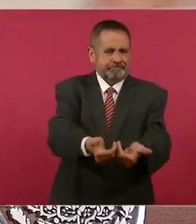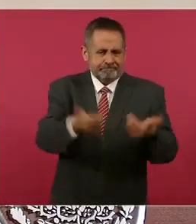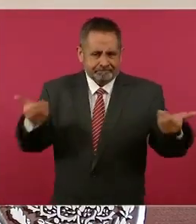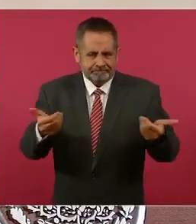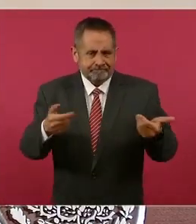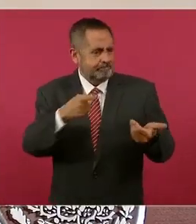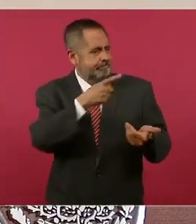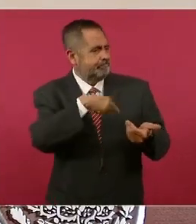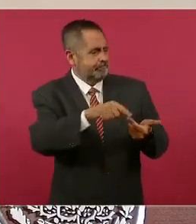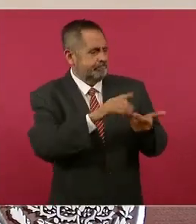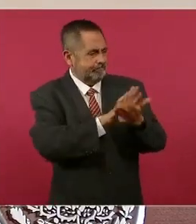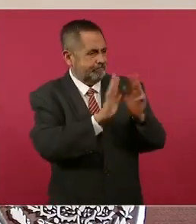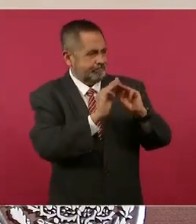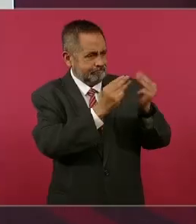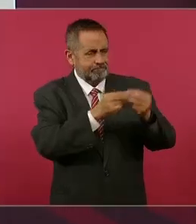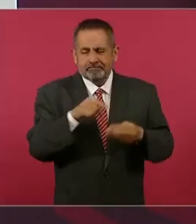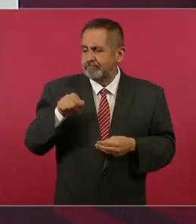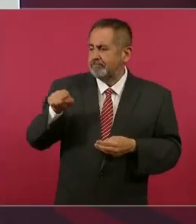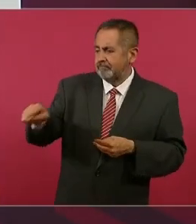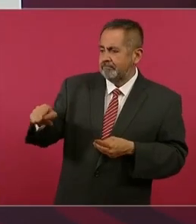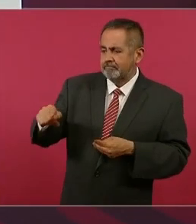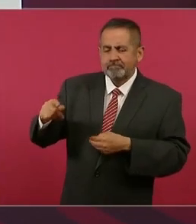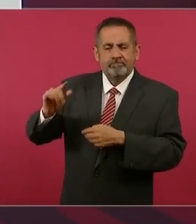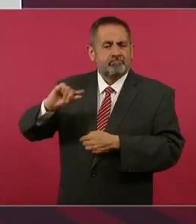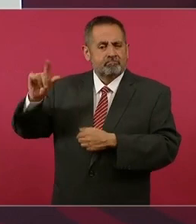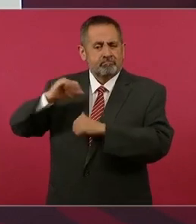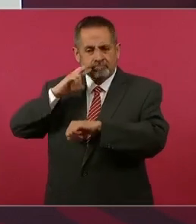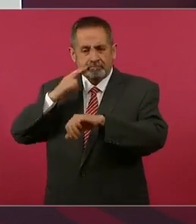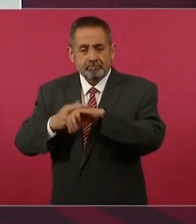delincuencia, no hay nada que hacer.